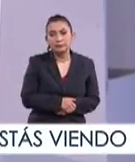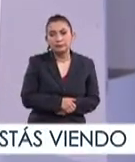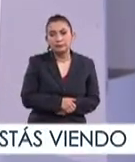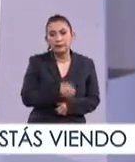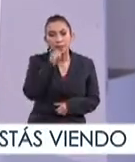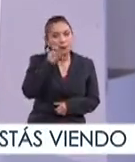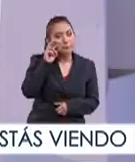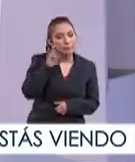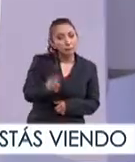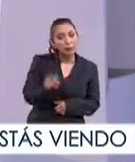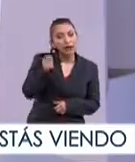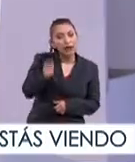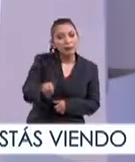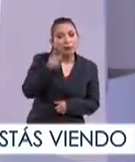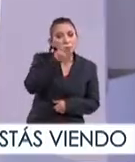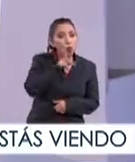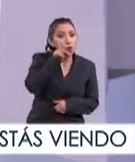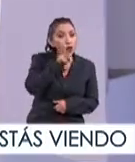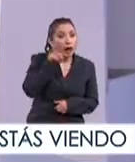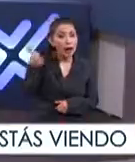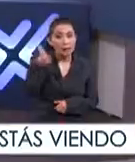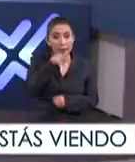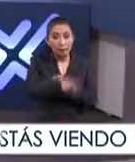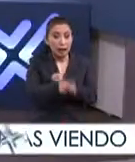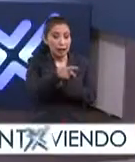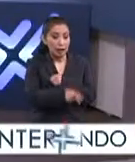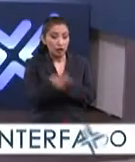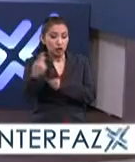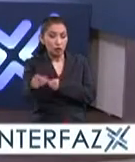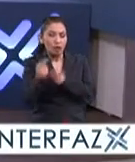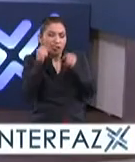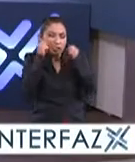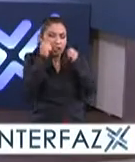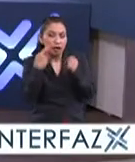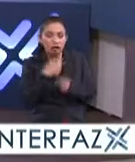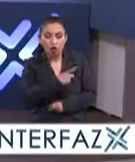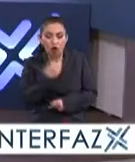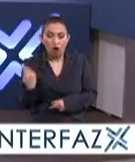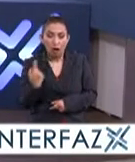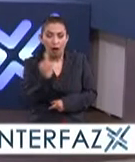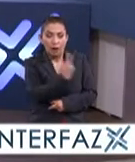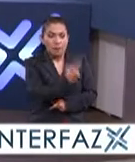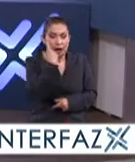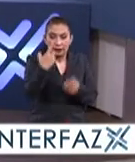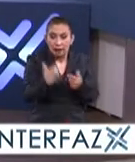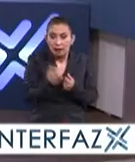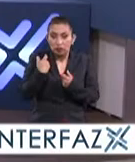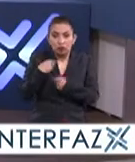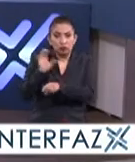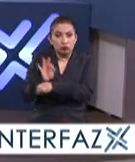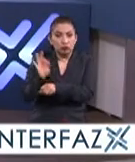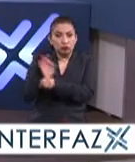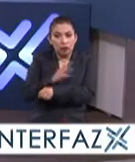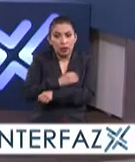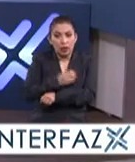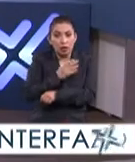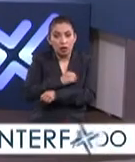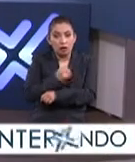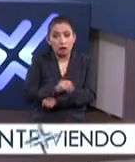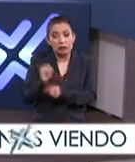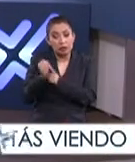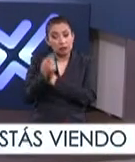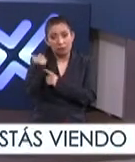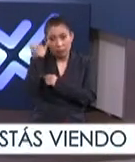indica también esas mujeres que arriesgan de venir sola acá para salvar la vida de su hijo. Deben de estar en